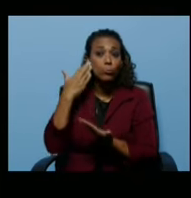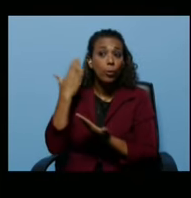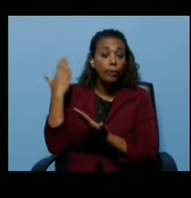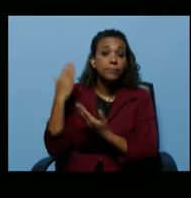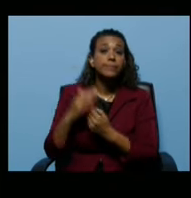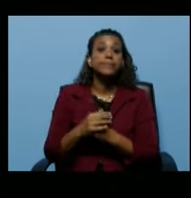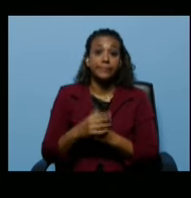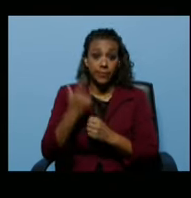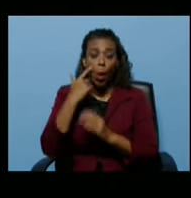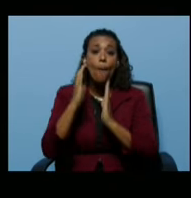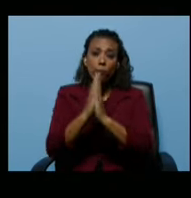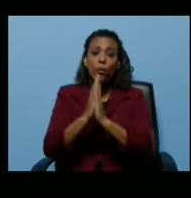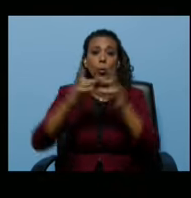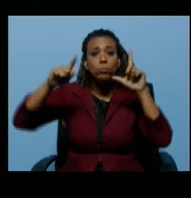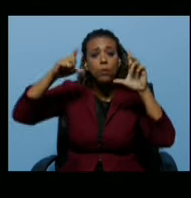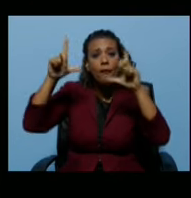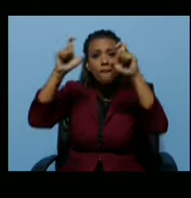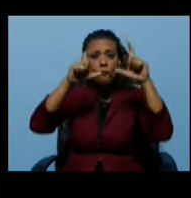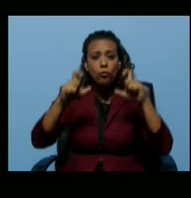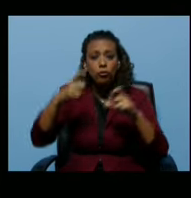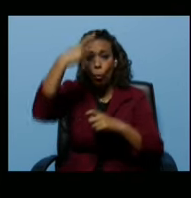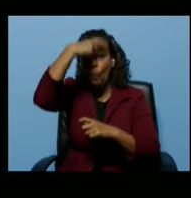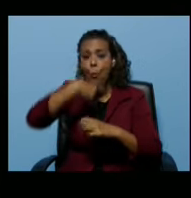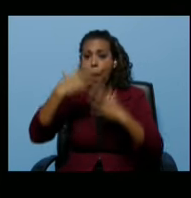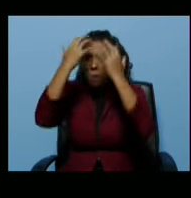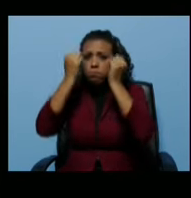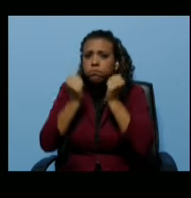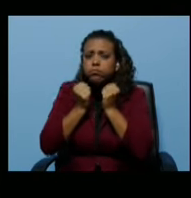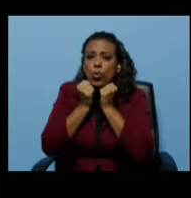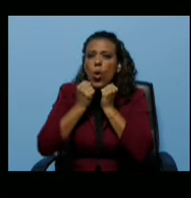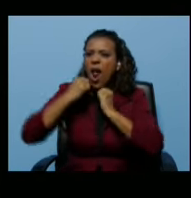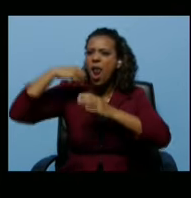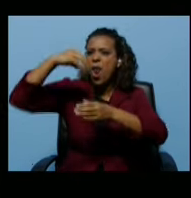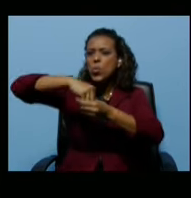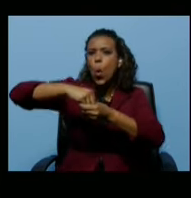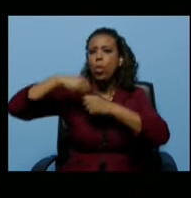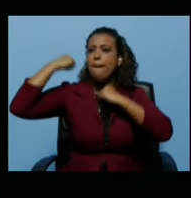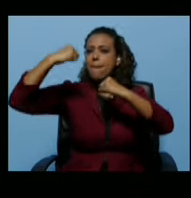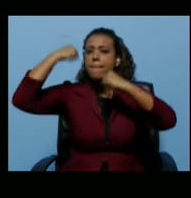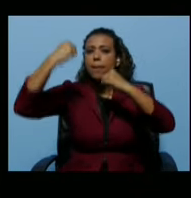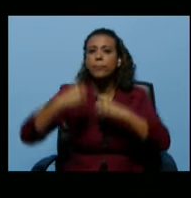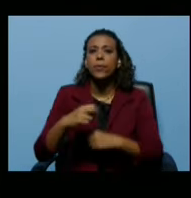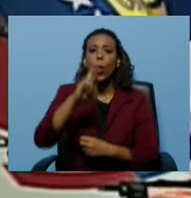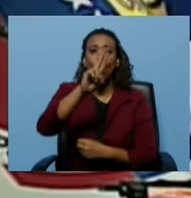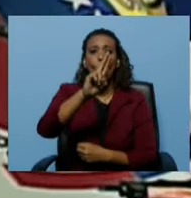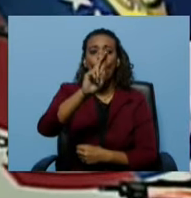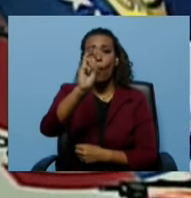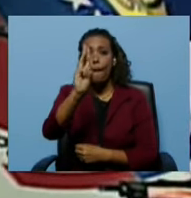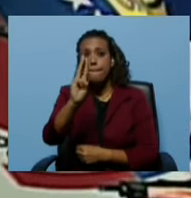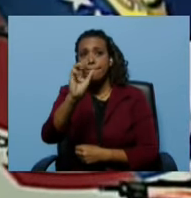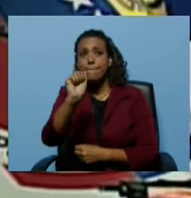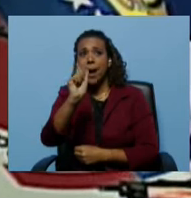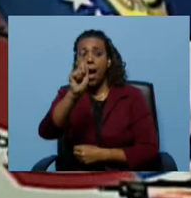Si la tenemos, por favor, pónganla. Le aparece una manifestación en Upata, ya vive en Upata.